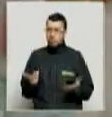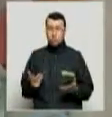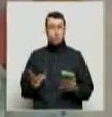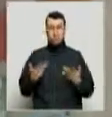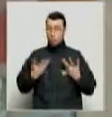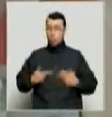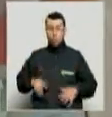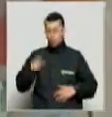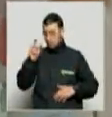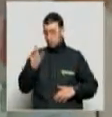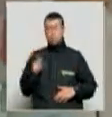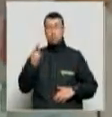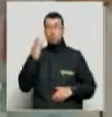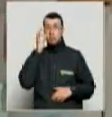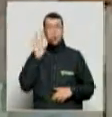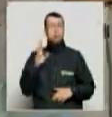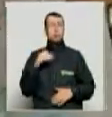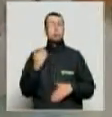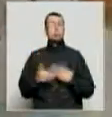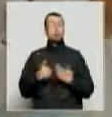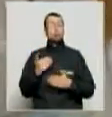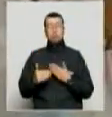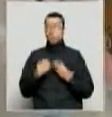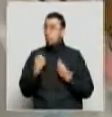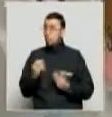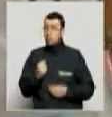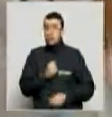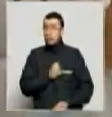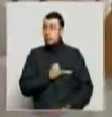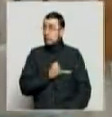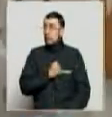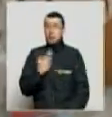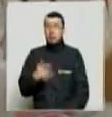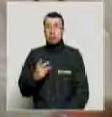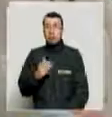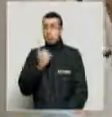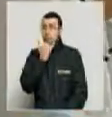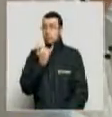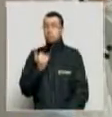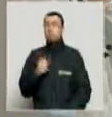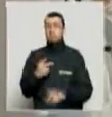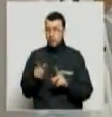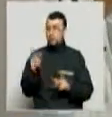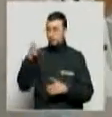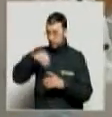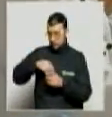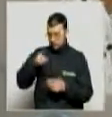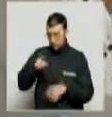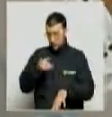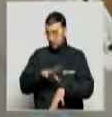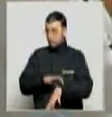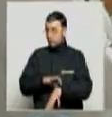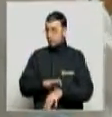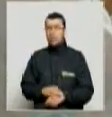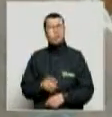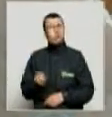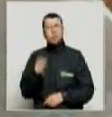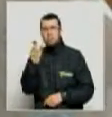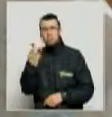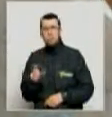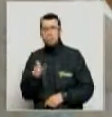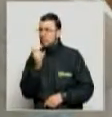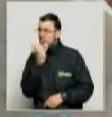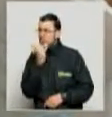fue un proceso de mucha tensión, pero ahí es donde entra la parte médica. Doctor Freddy, hablemos de este caso clínico y por